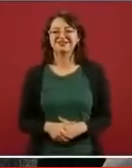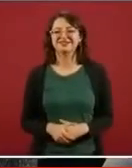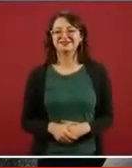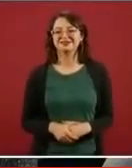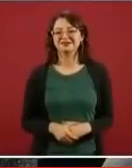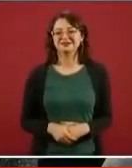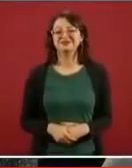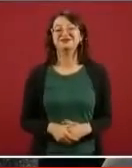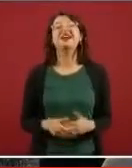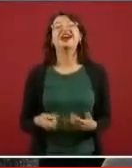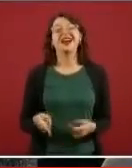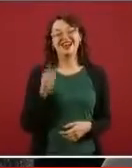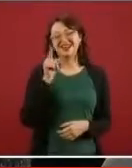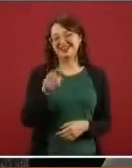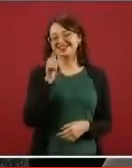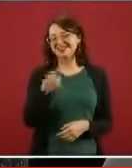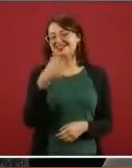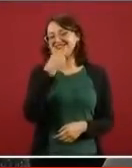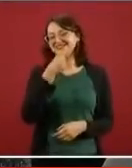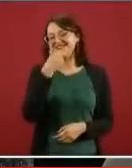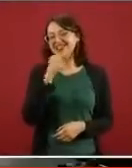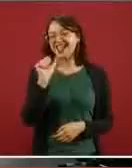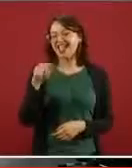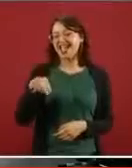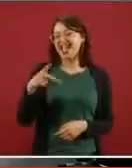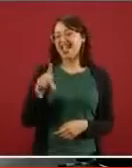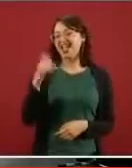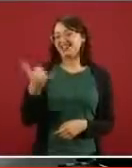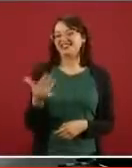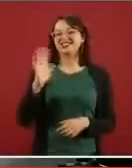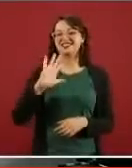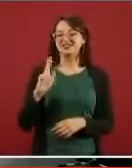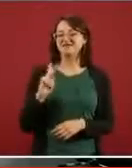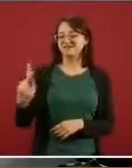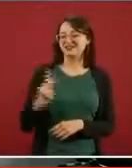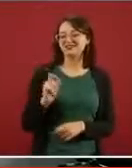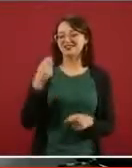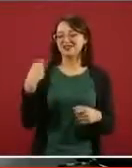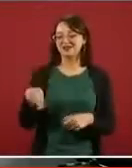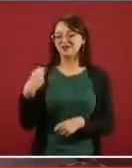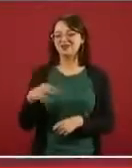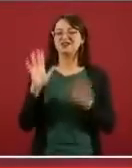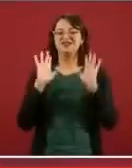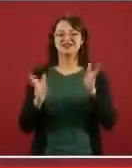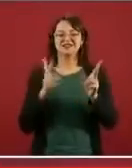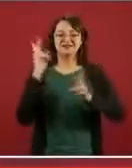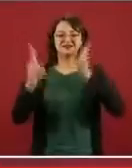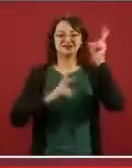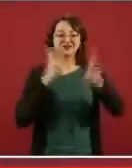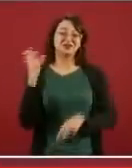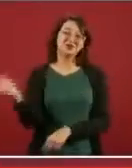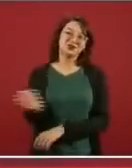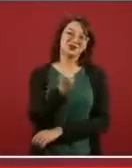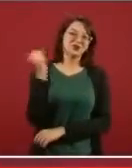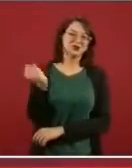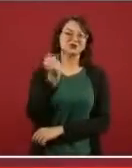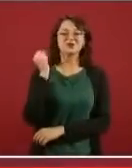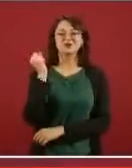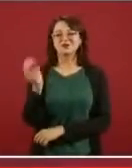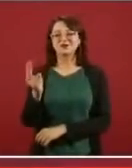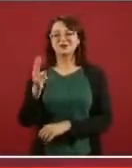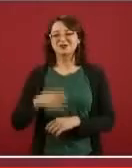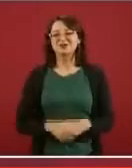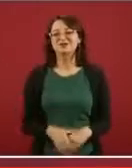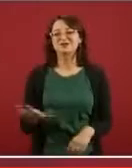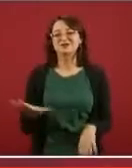and is in hand y mi tocayo que ya me vino a ver me vino a visitar y que le deseo lo mejor te deseo lo